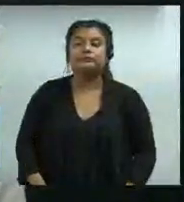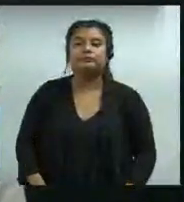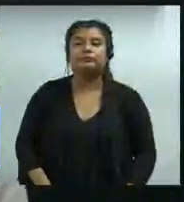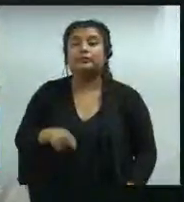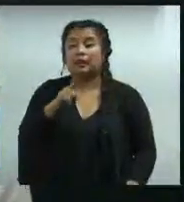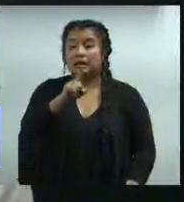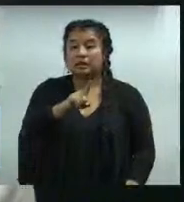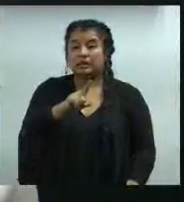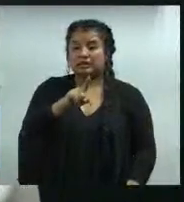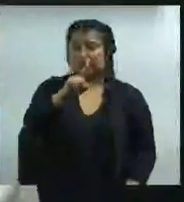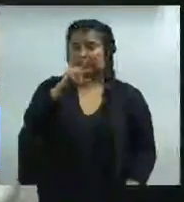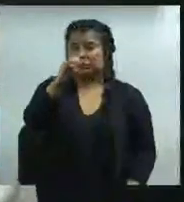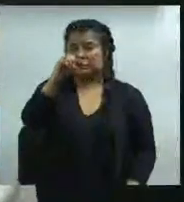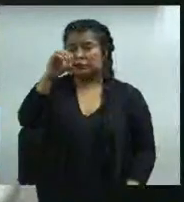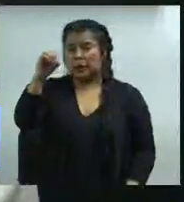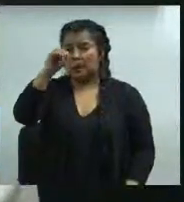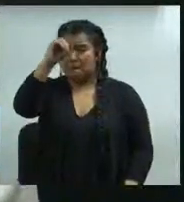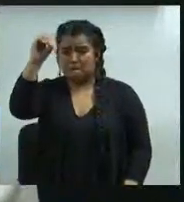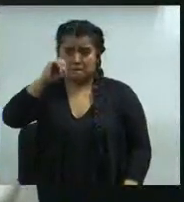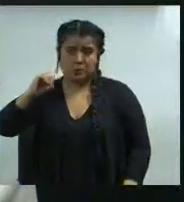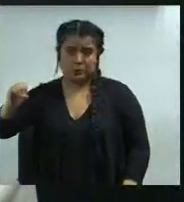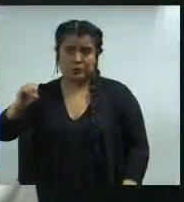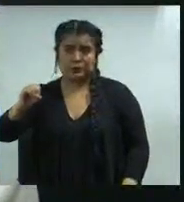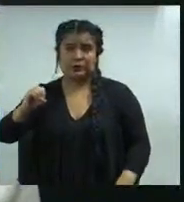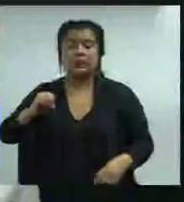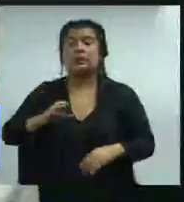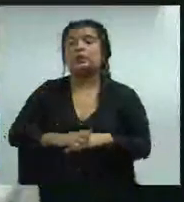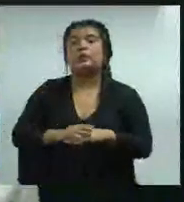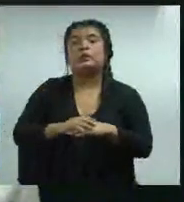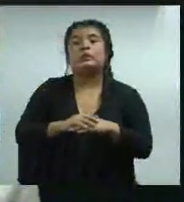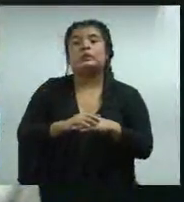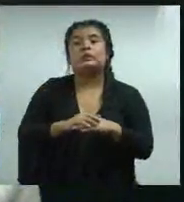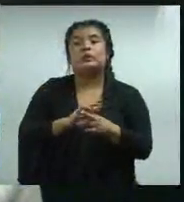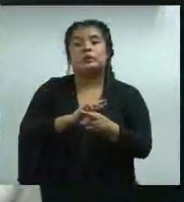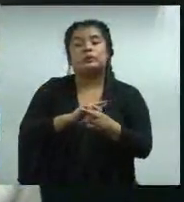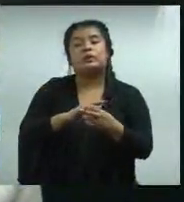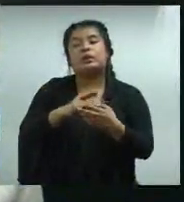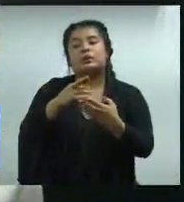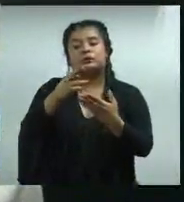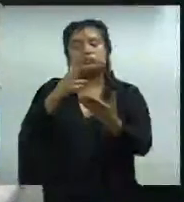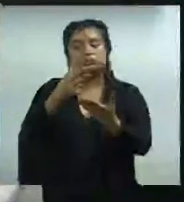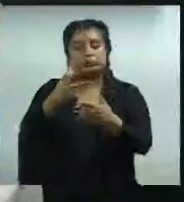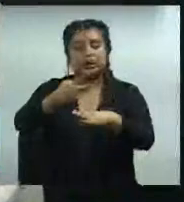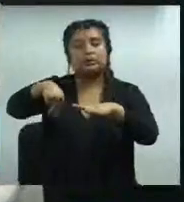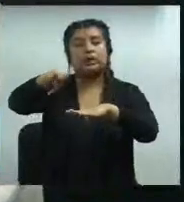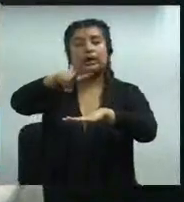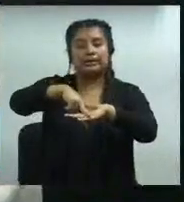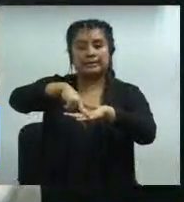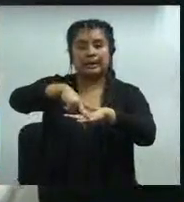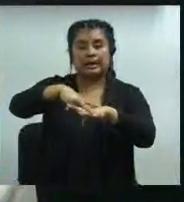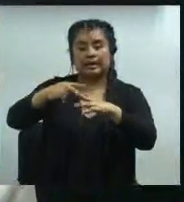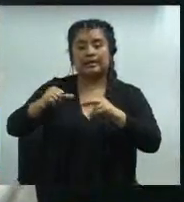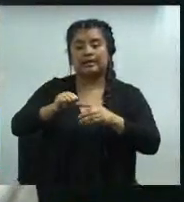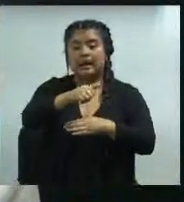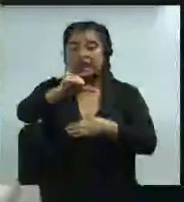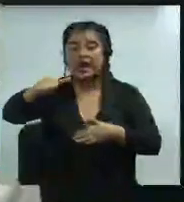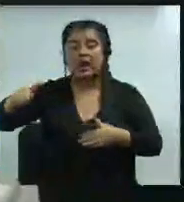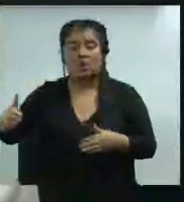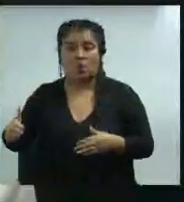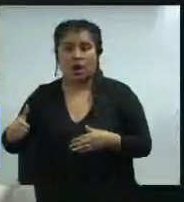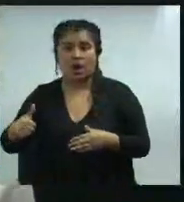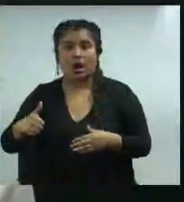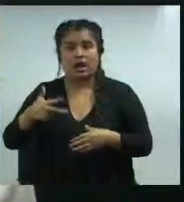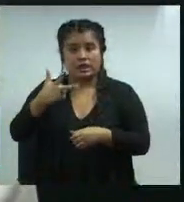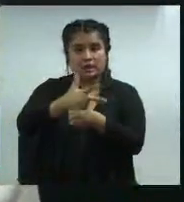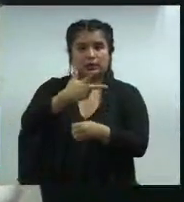casi el 100% de los recursos hídricos del país están contaminados, y